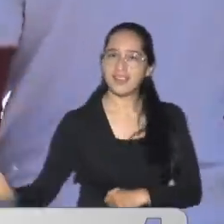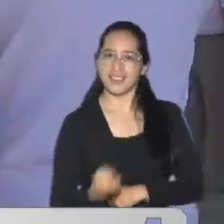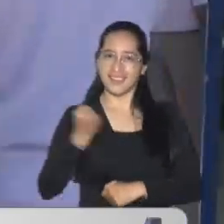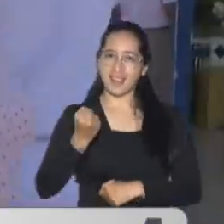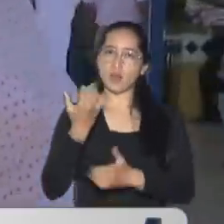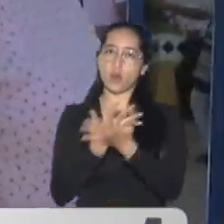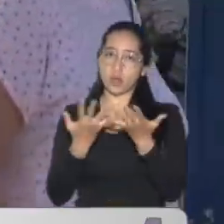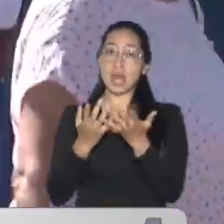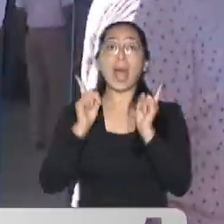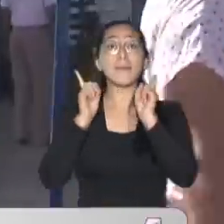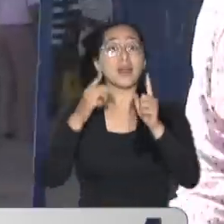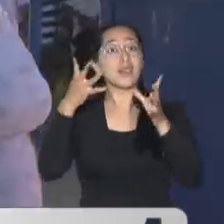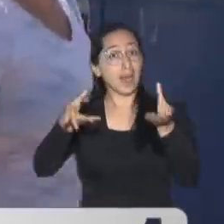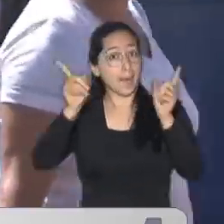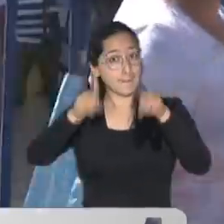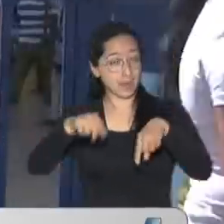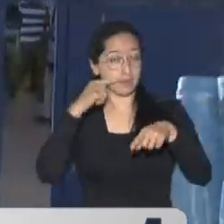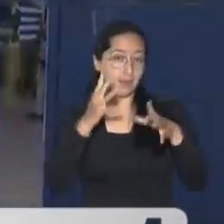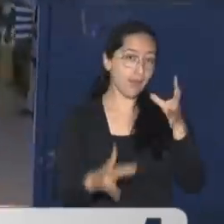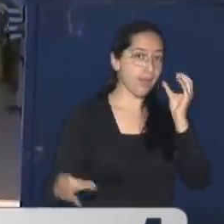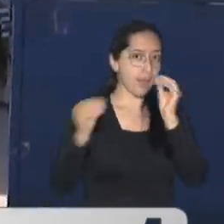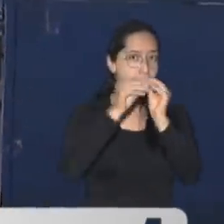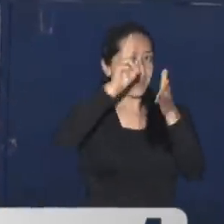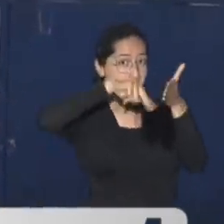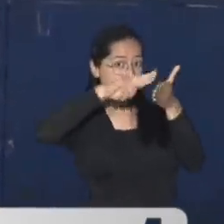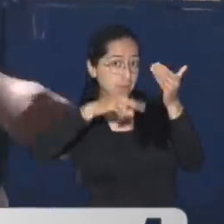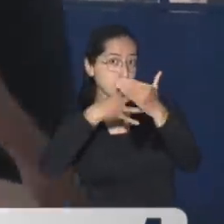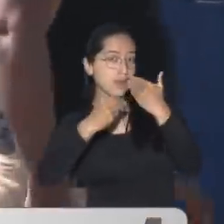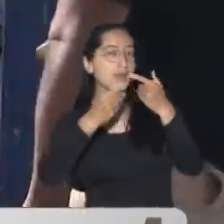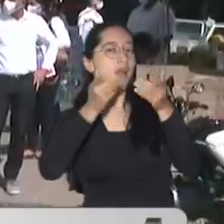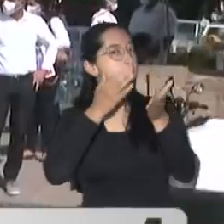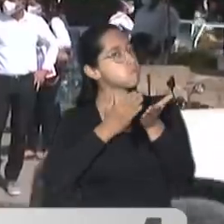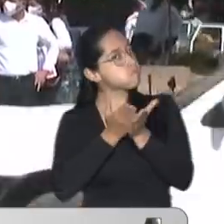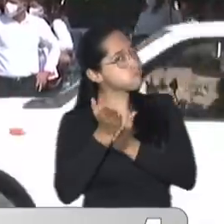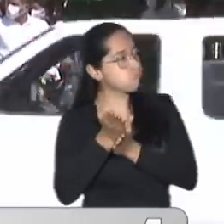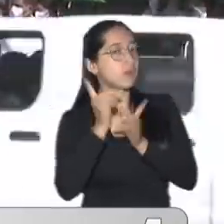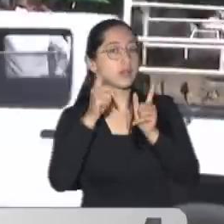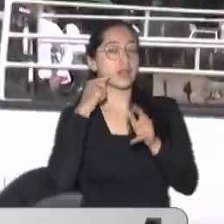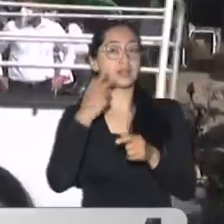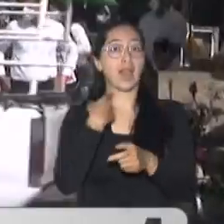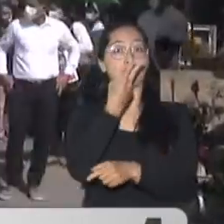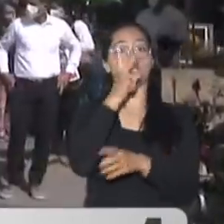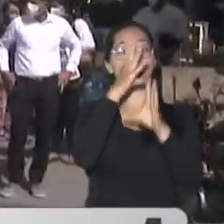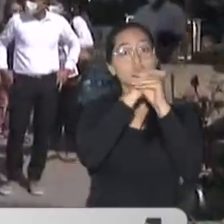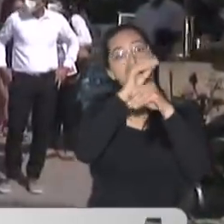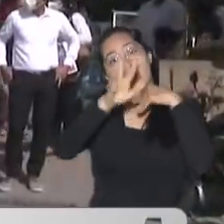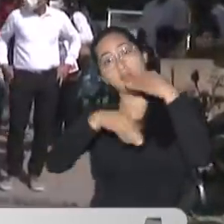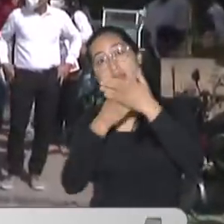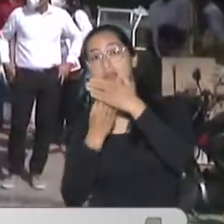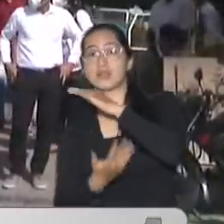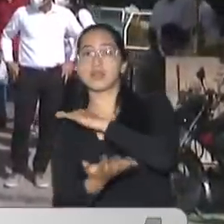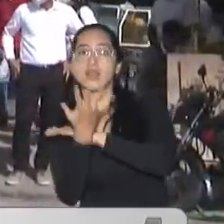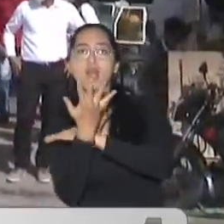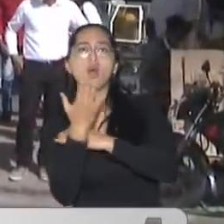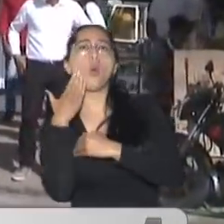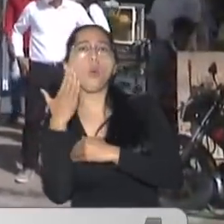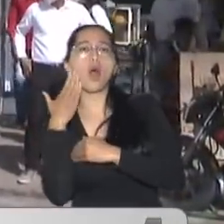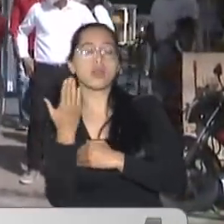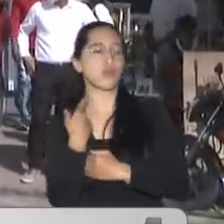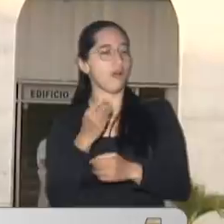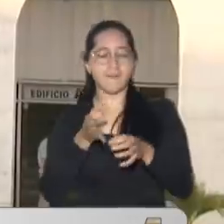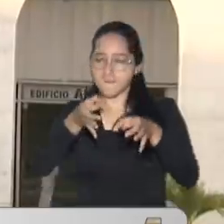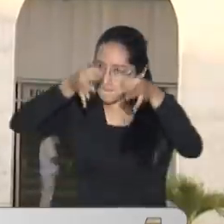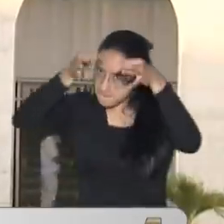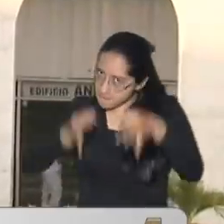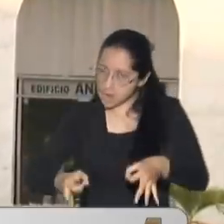de queda de las 00 horas hasta las 5 de la mañana. Esto solo para los días viernes y sábado. De